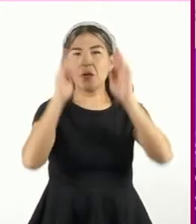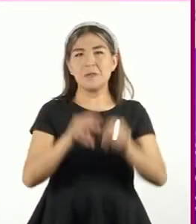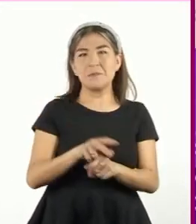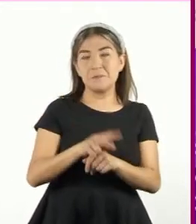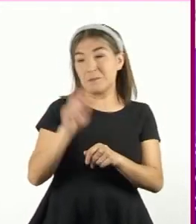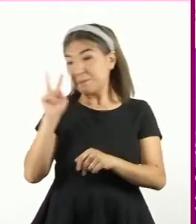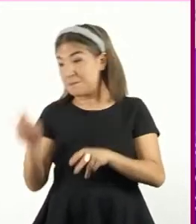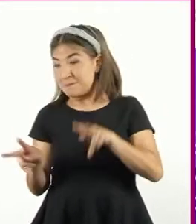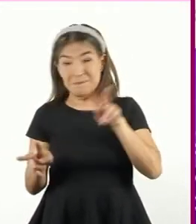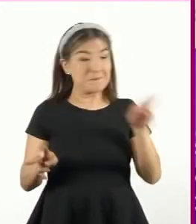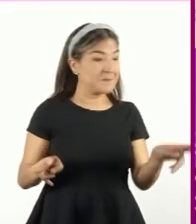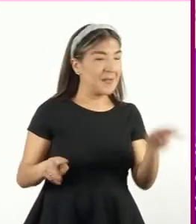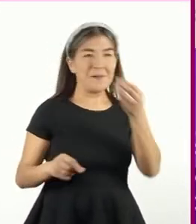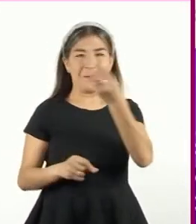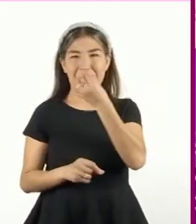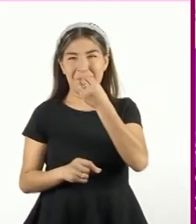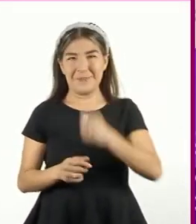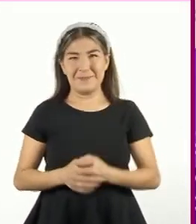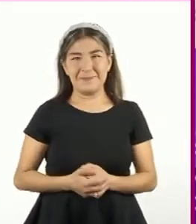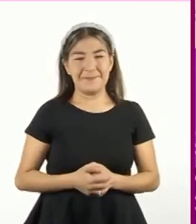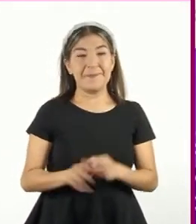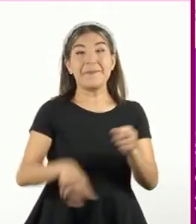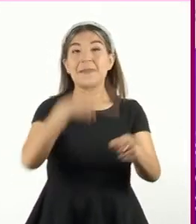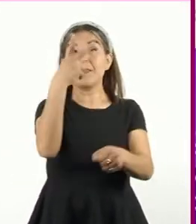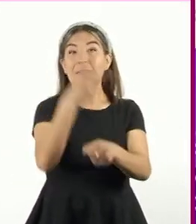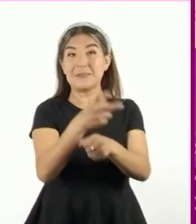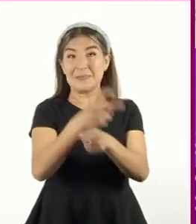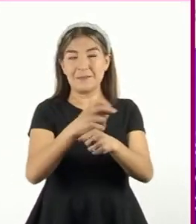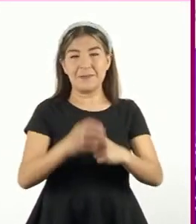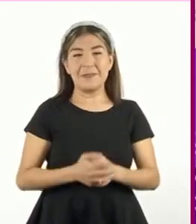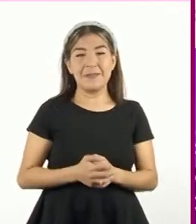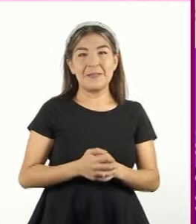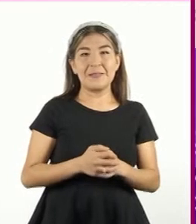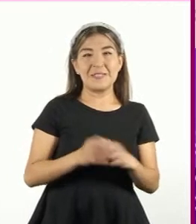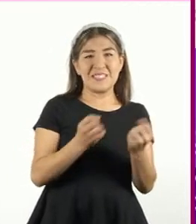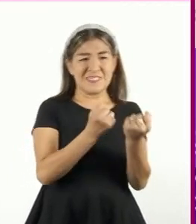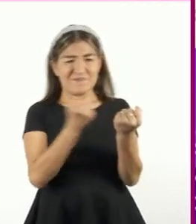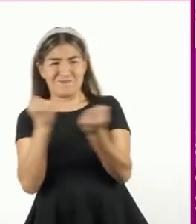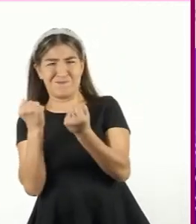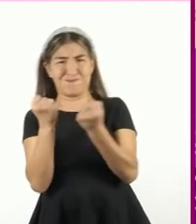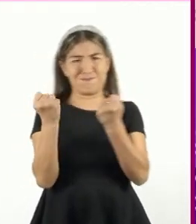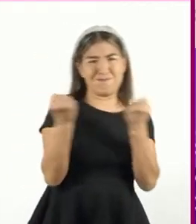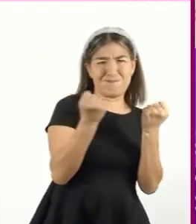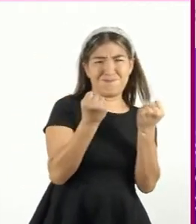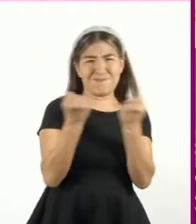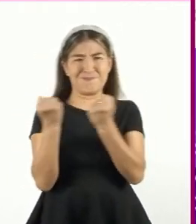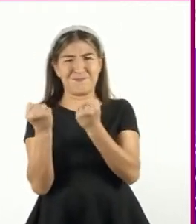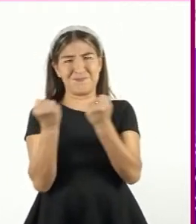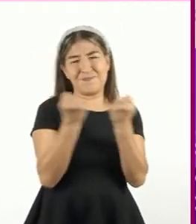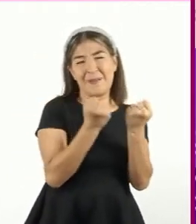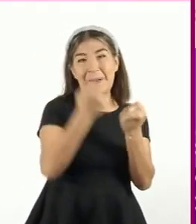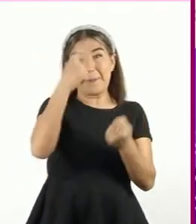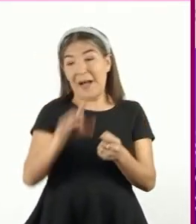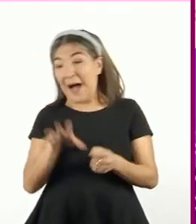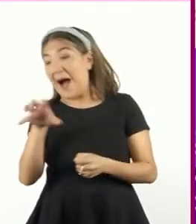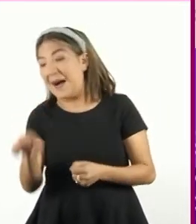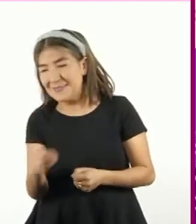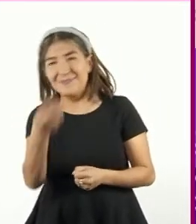la comida. En la segunda, jalan hacia un lado para llegar a